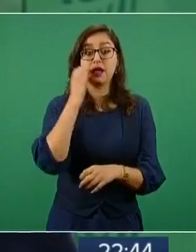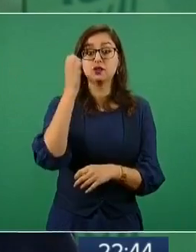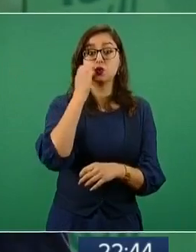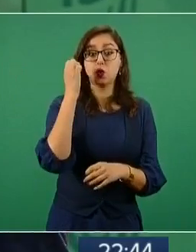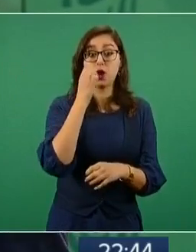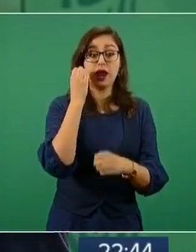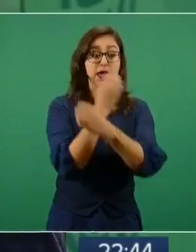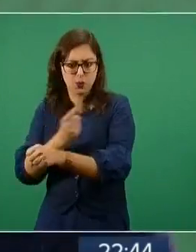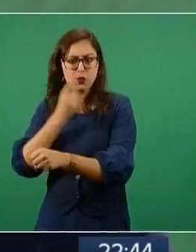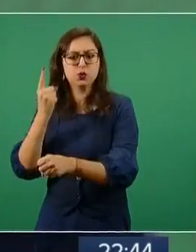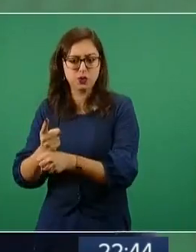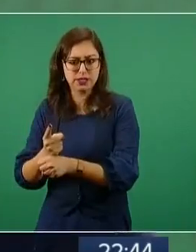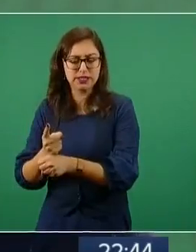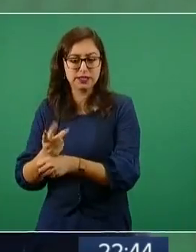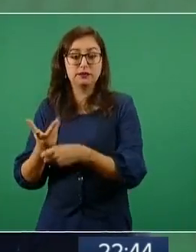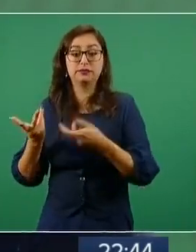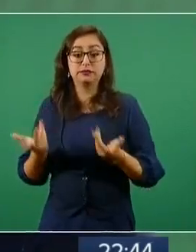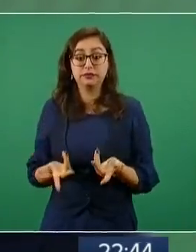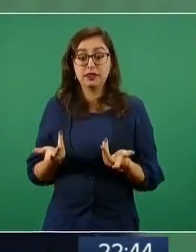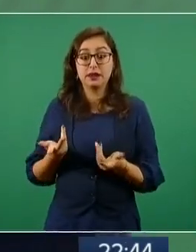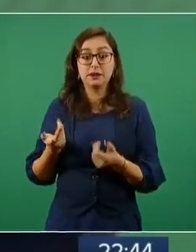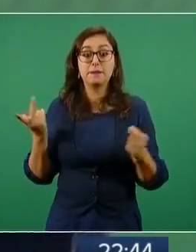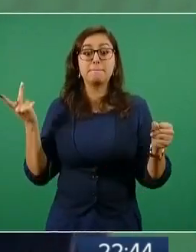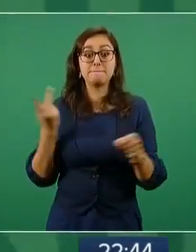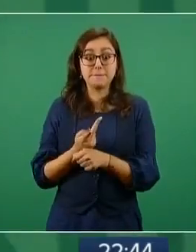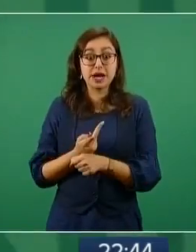no teníamos forma. Reunimos